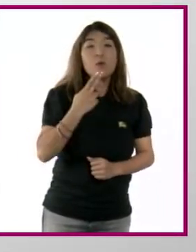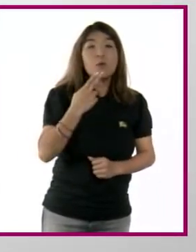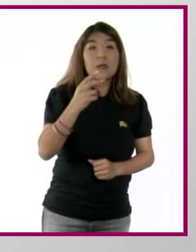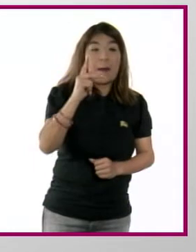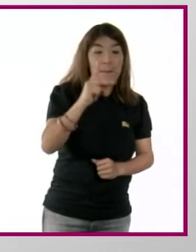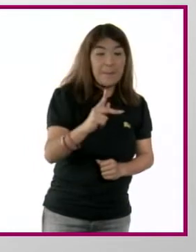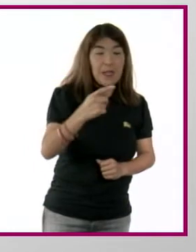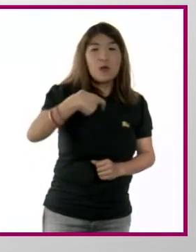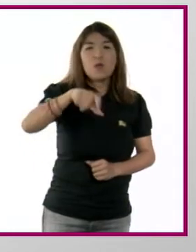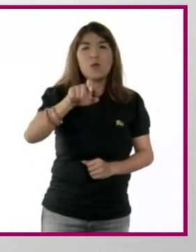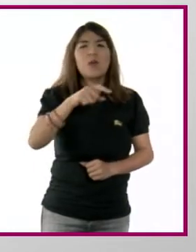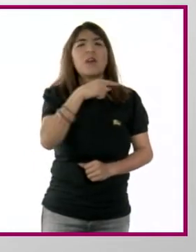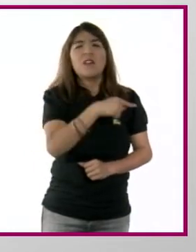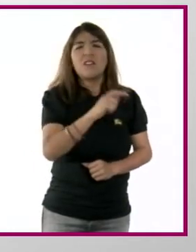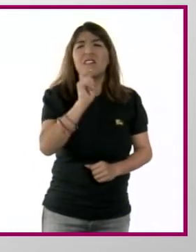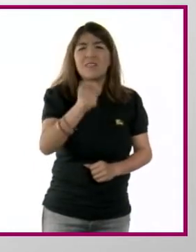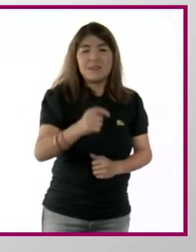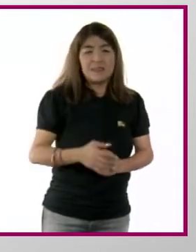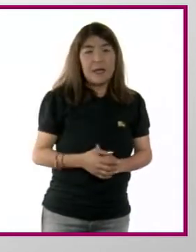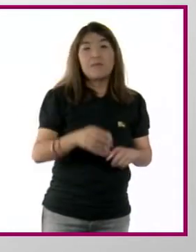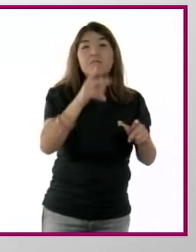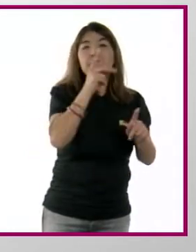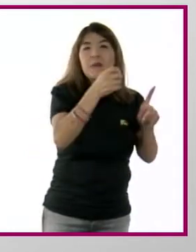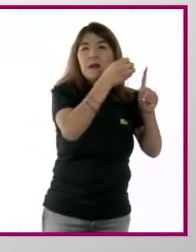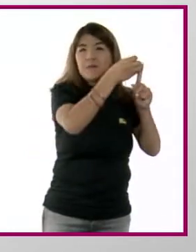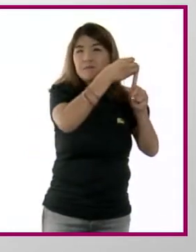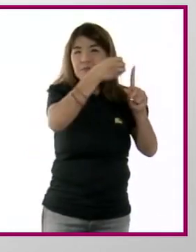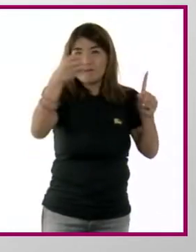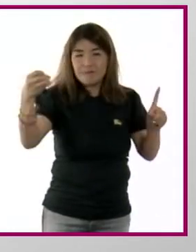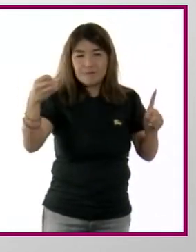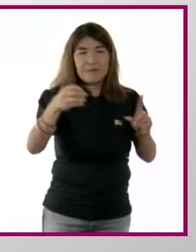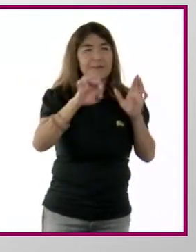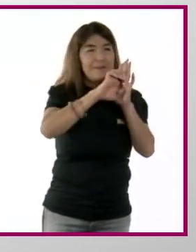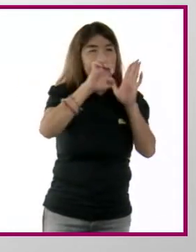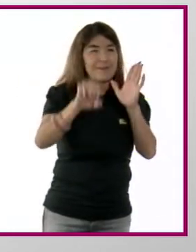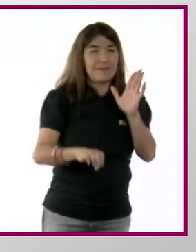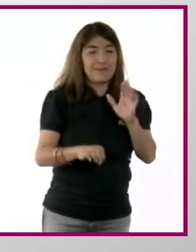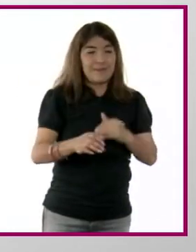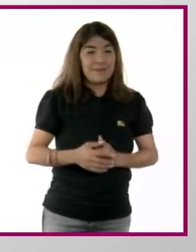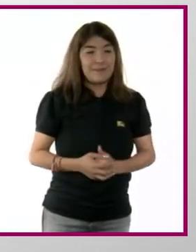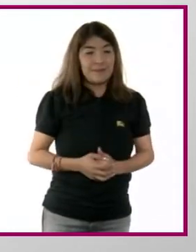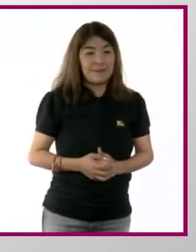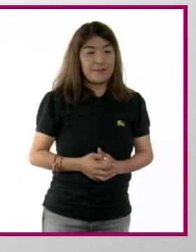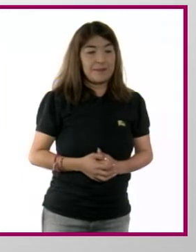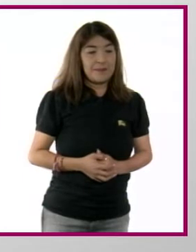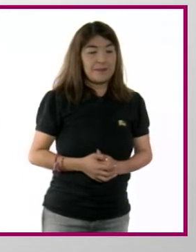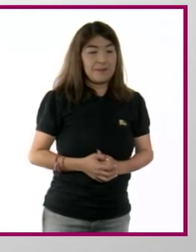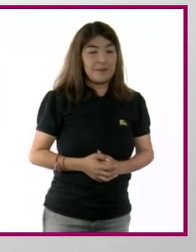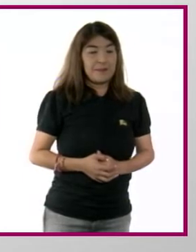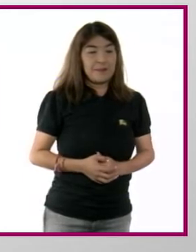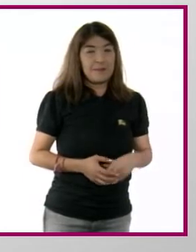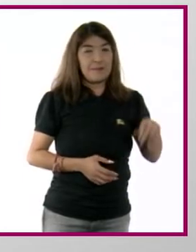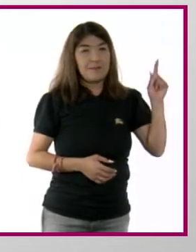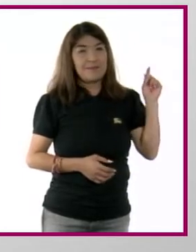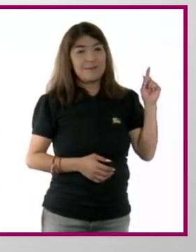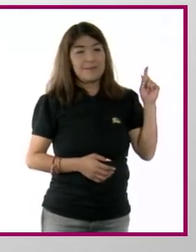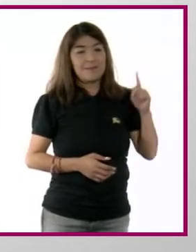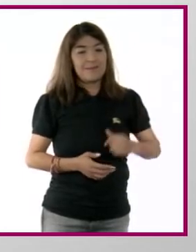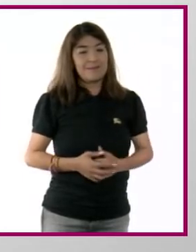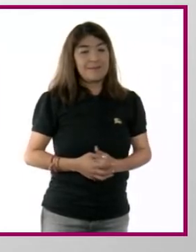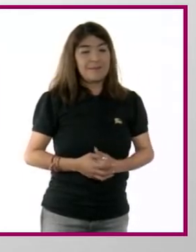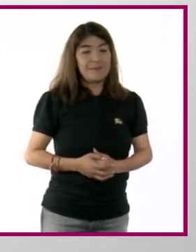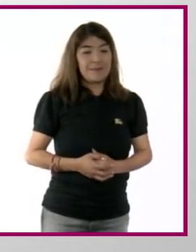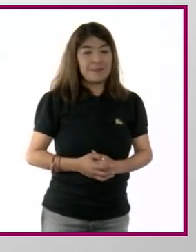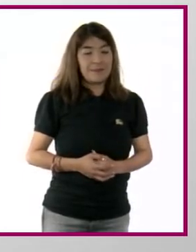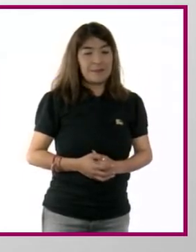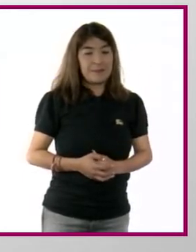que sustituyen a las proposiciones o enunciados. Por ejemplo, una proposición podría ser: todos los lectores